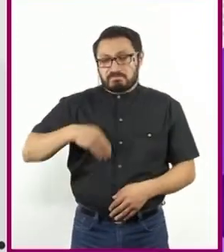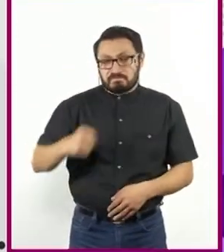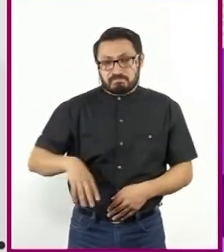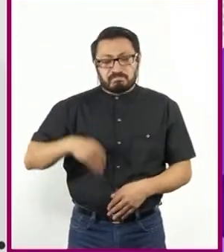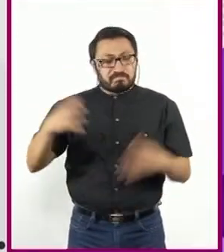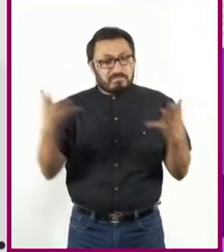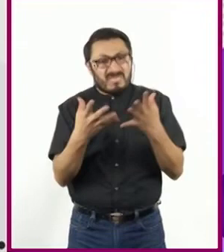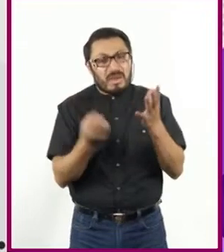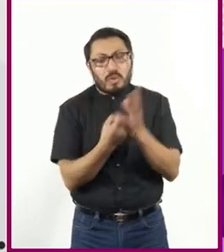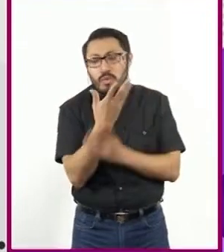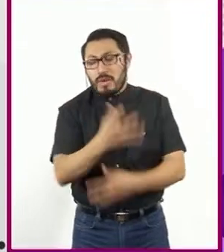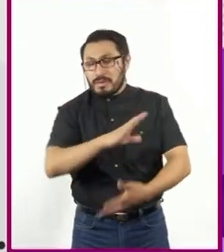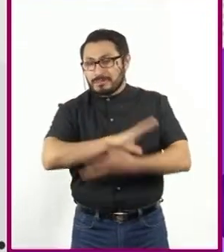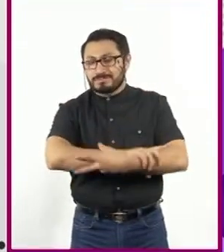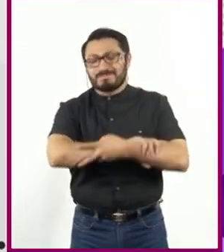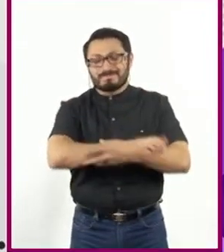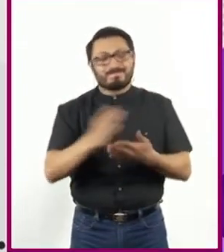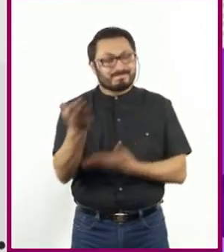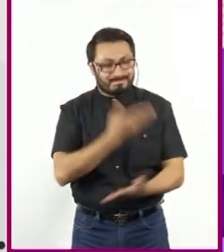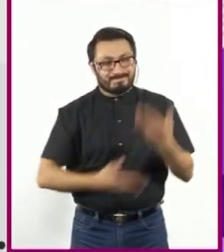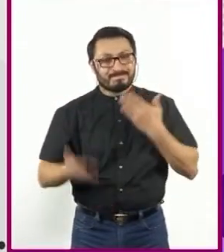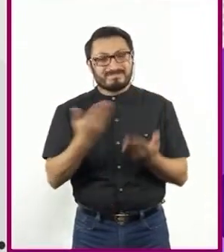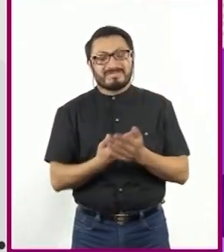crear nuevos lazos de convivencia.